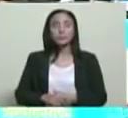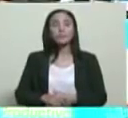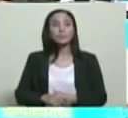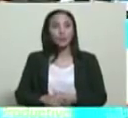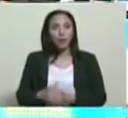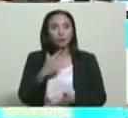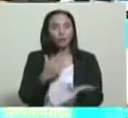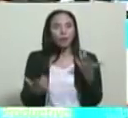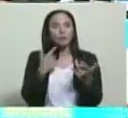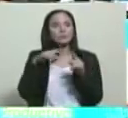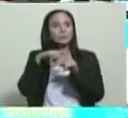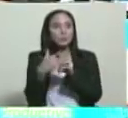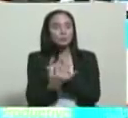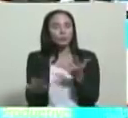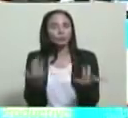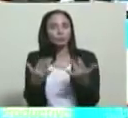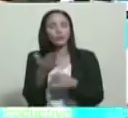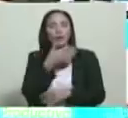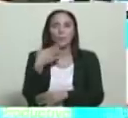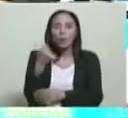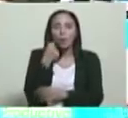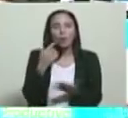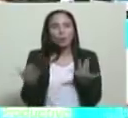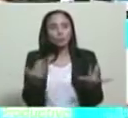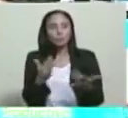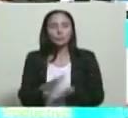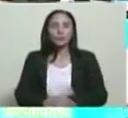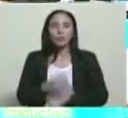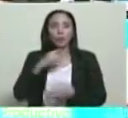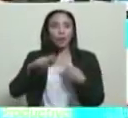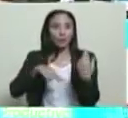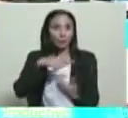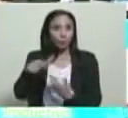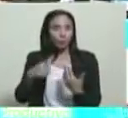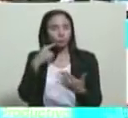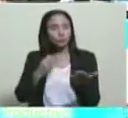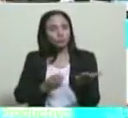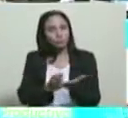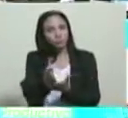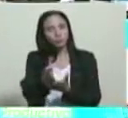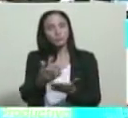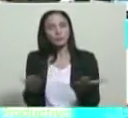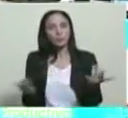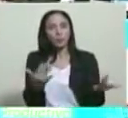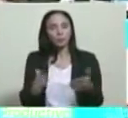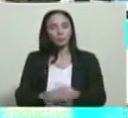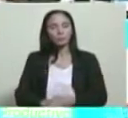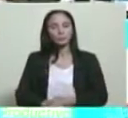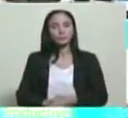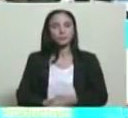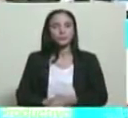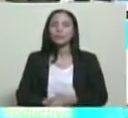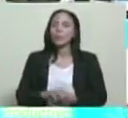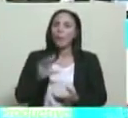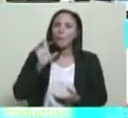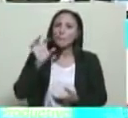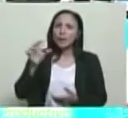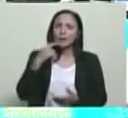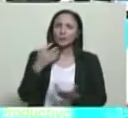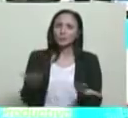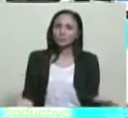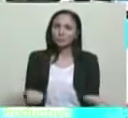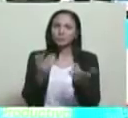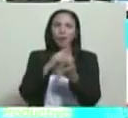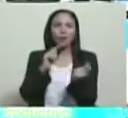tenga una mejor situación de vida, para que tengamos una mejor revolución bolivariana, para que tengamos un mejor país, un cambio